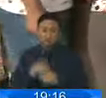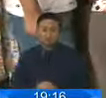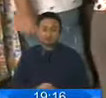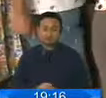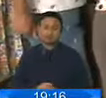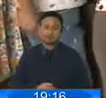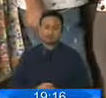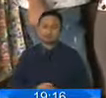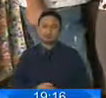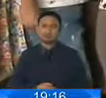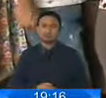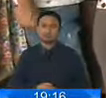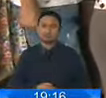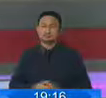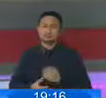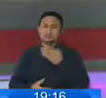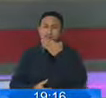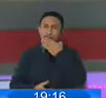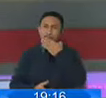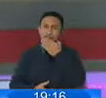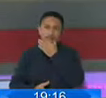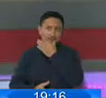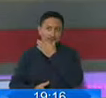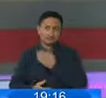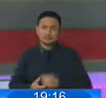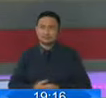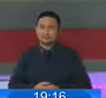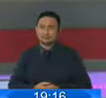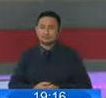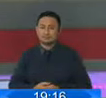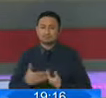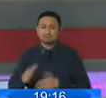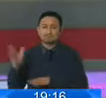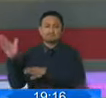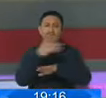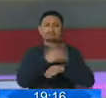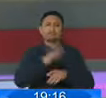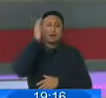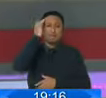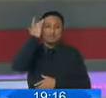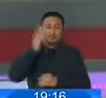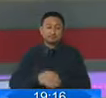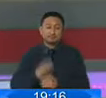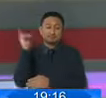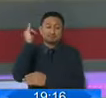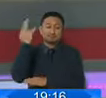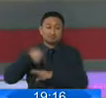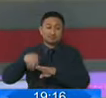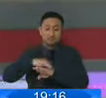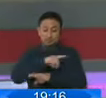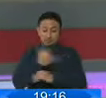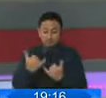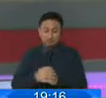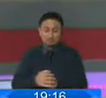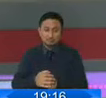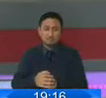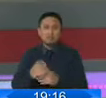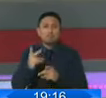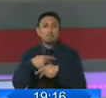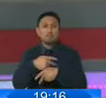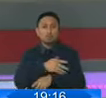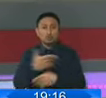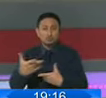Quito informó Andrea Orbe. Por otro lado, existe preocupación de la industria nacional ante el incremento en las importaciones de